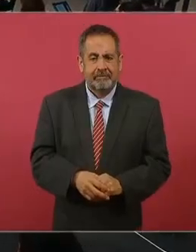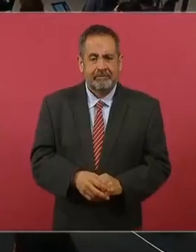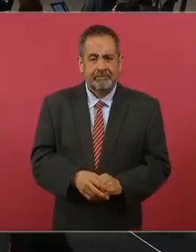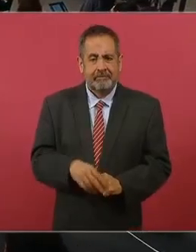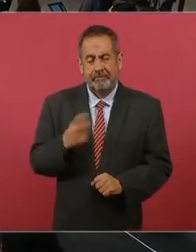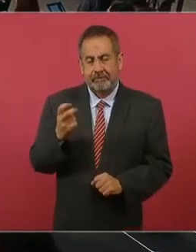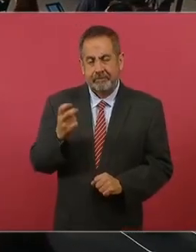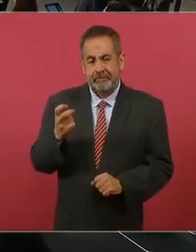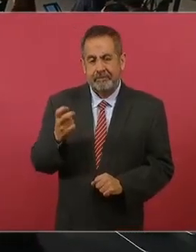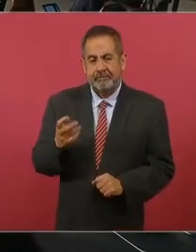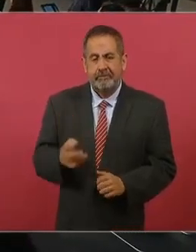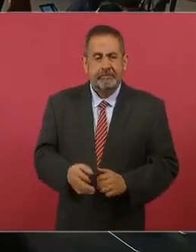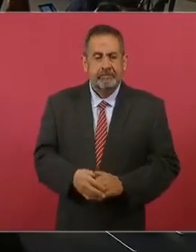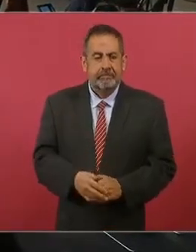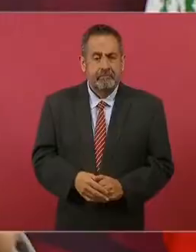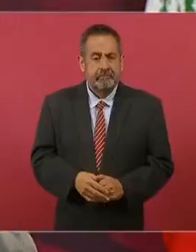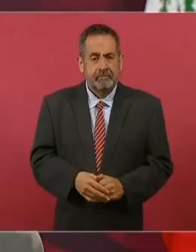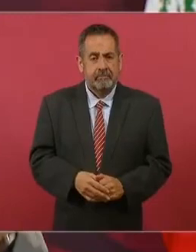Y por eso